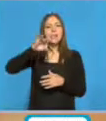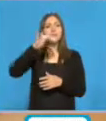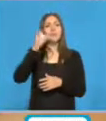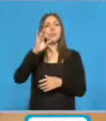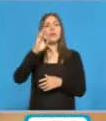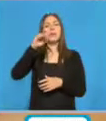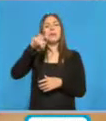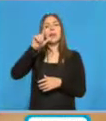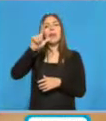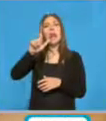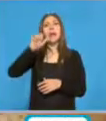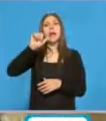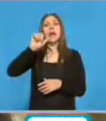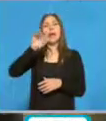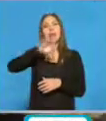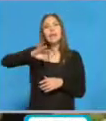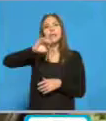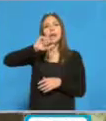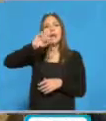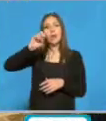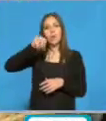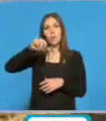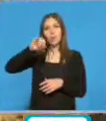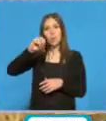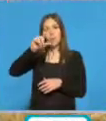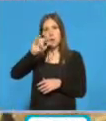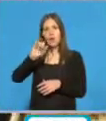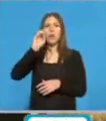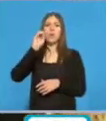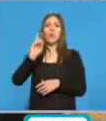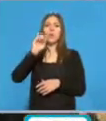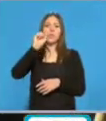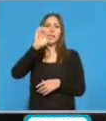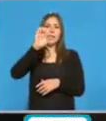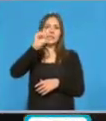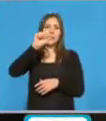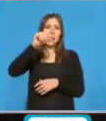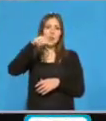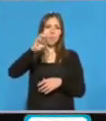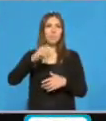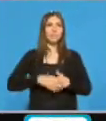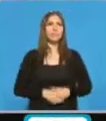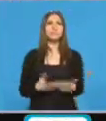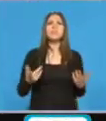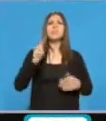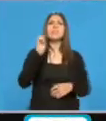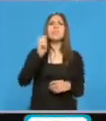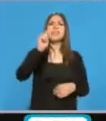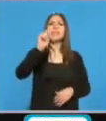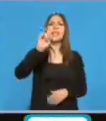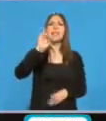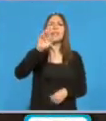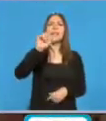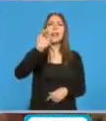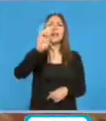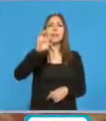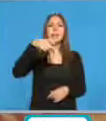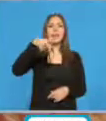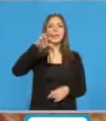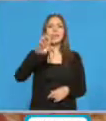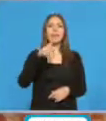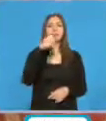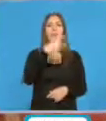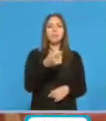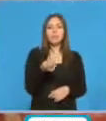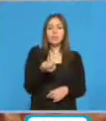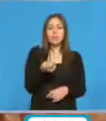sésamo. ¡Qué rico, chef! Qué rico, ¿verdad? Oye, a ver, ¿qué es eso del tirabeque? Tirabeque. Tirabeque. Es el chícharo chino,